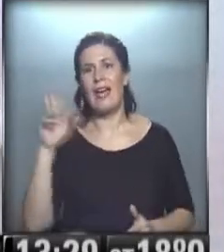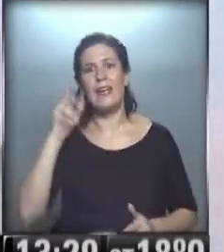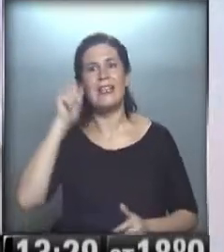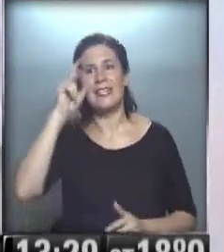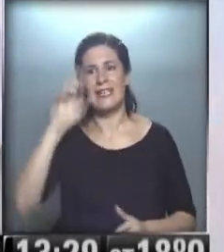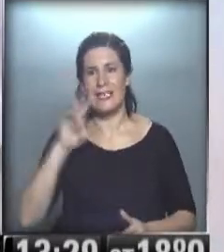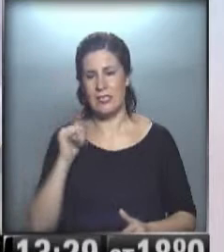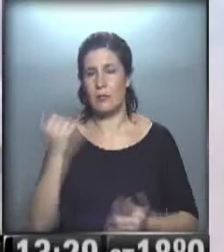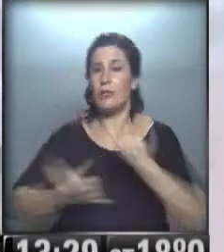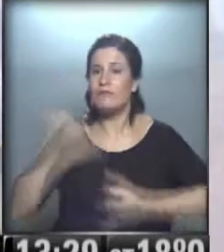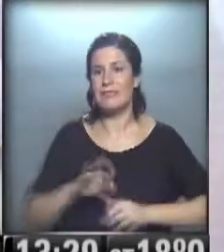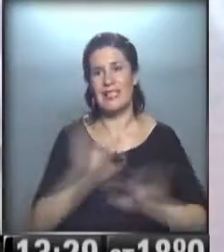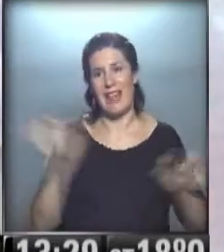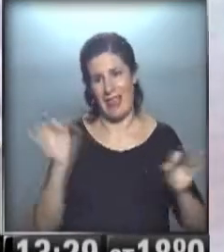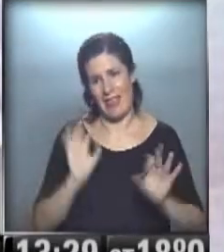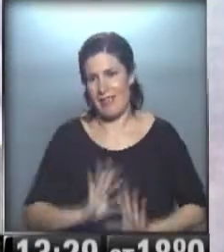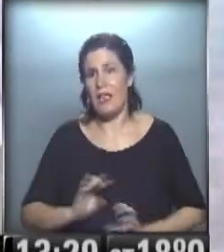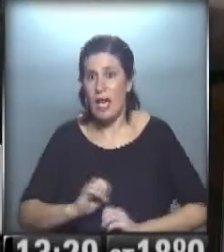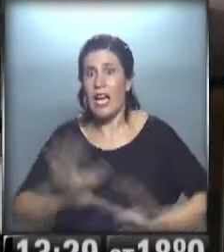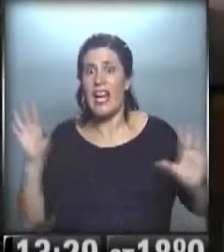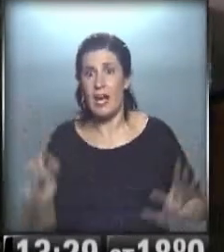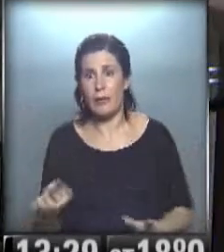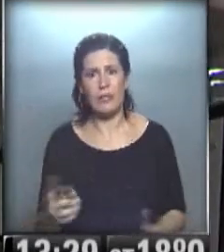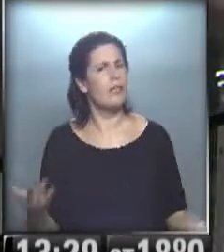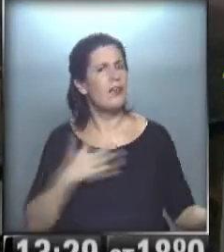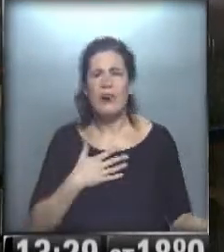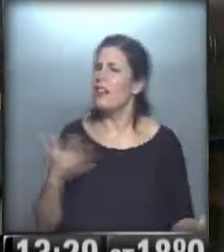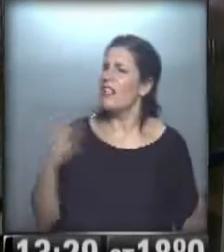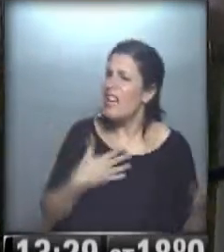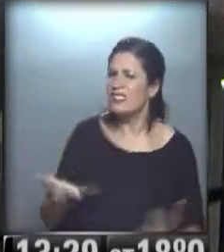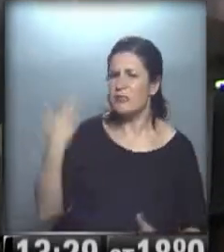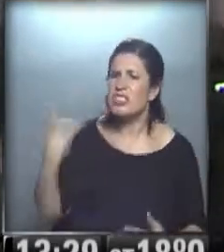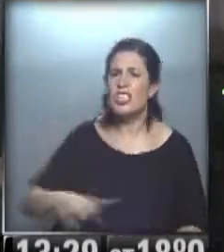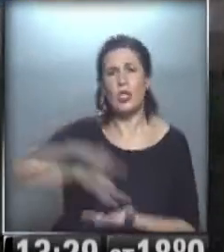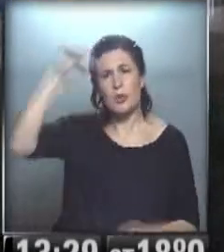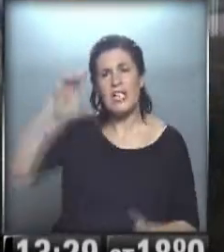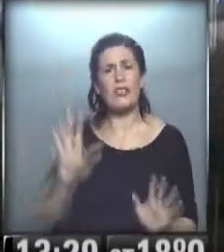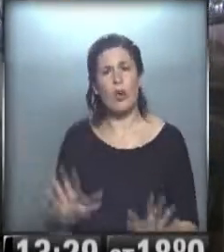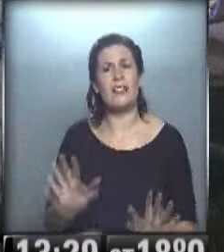vivo, pero está grave. Lamentable, ¿eh? Sí. Lo que ocurrió anoche en el Obelisco, y seguramente se